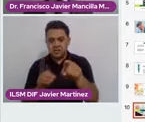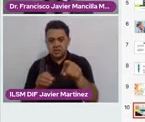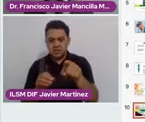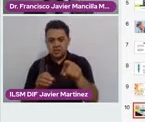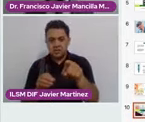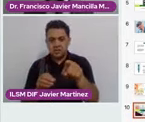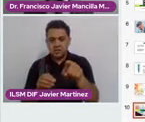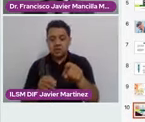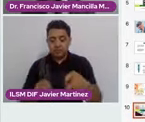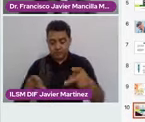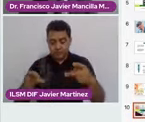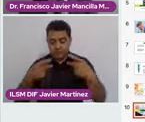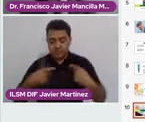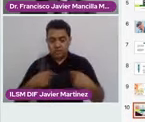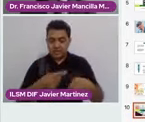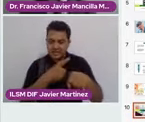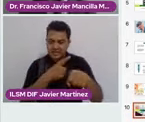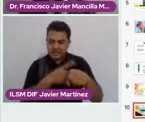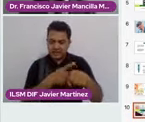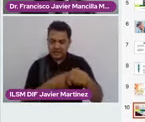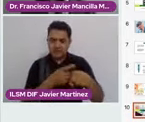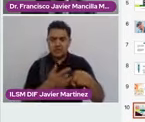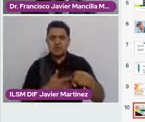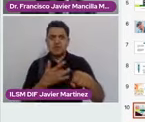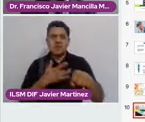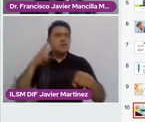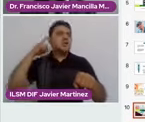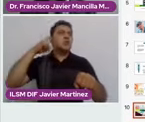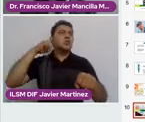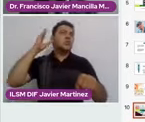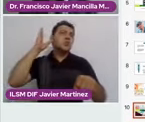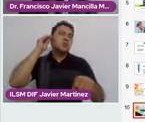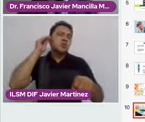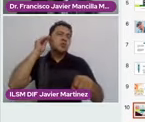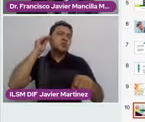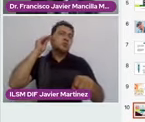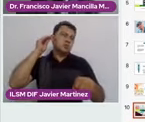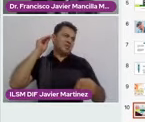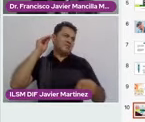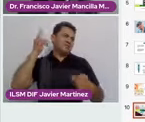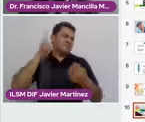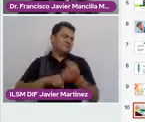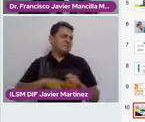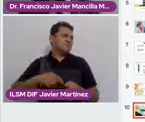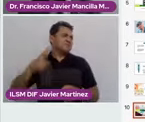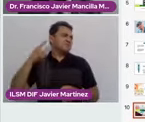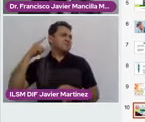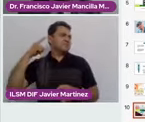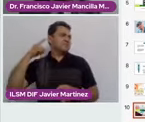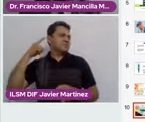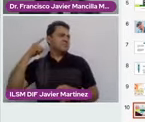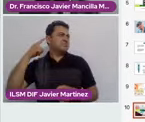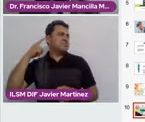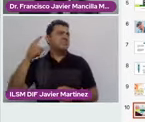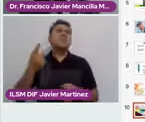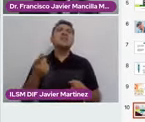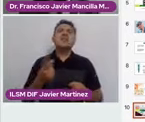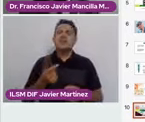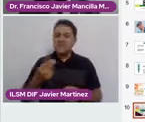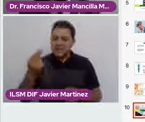¿qué hace un paciente cuando tiene un zumbido? Bueno, lo primero es, pues sí, acercarse a un personal de